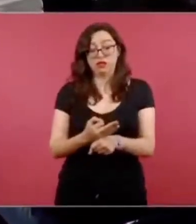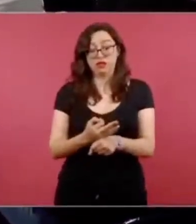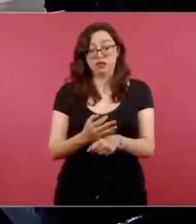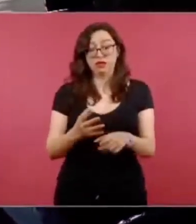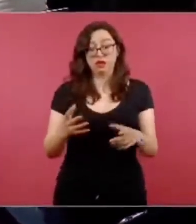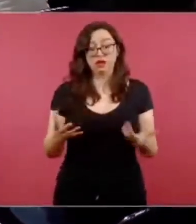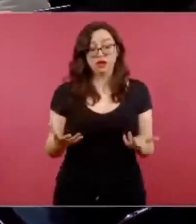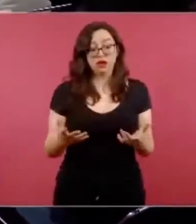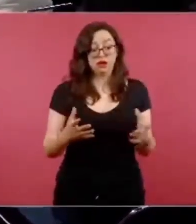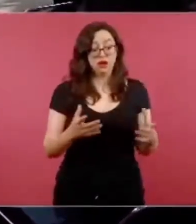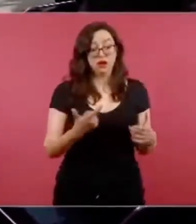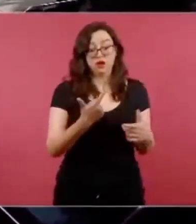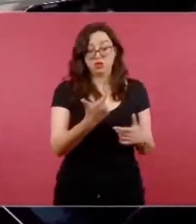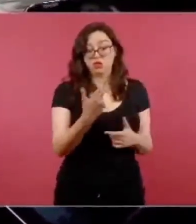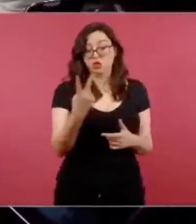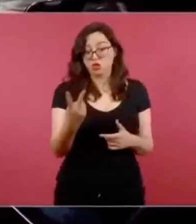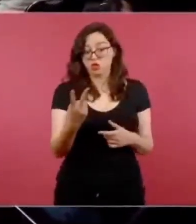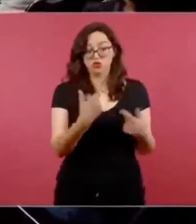fusionarse